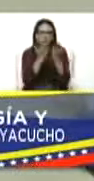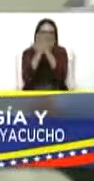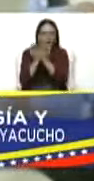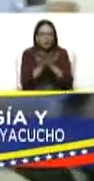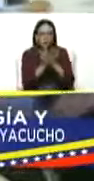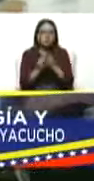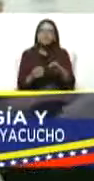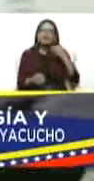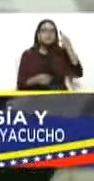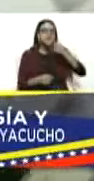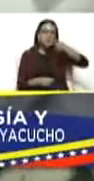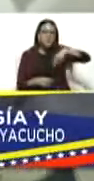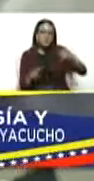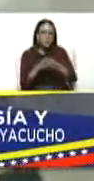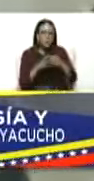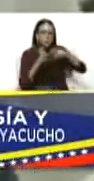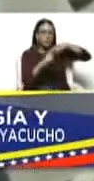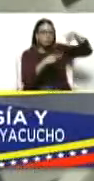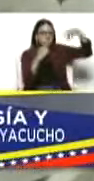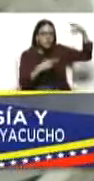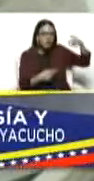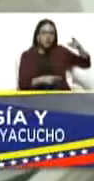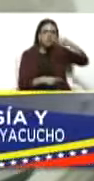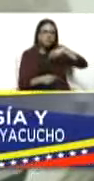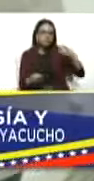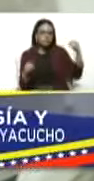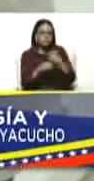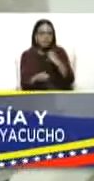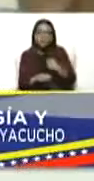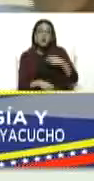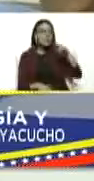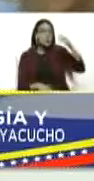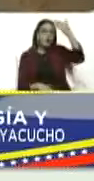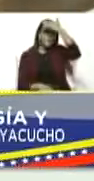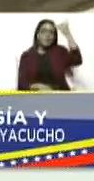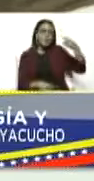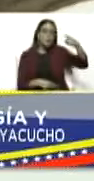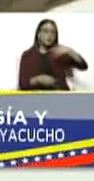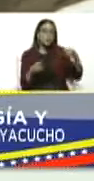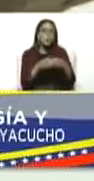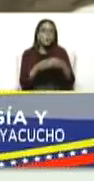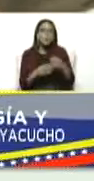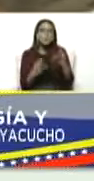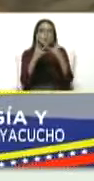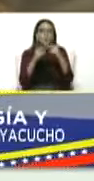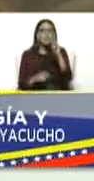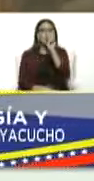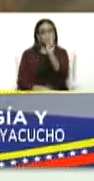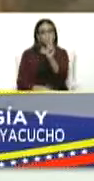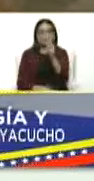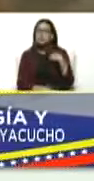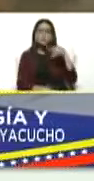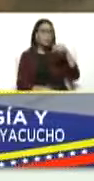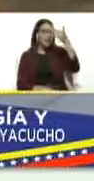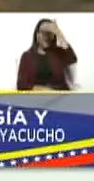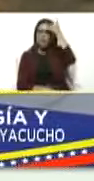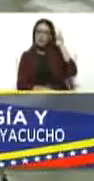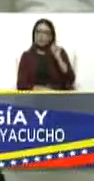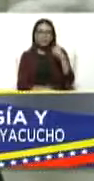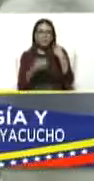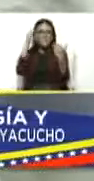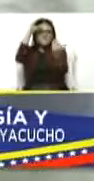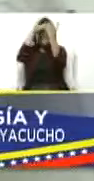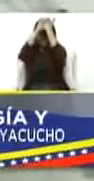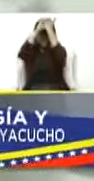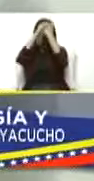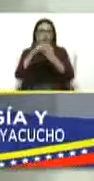revolucionario desde siempre, con nuestra plancha número 2, nunca me voy a olvidar de mi plancha, y haciendo lo que se pueda, y después